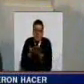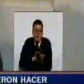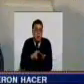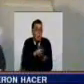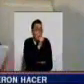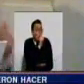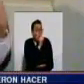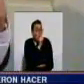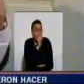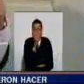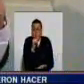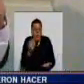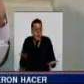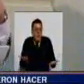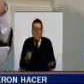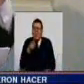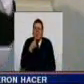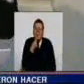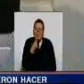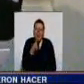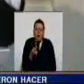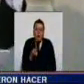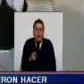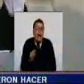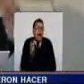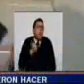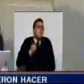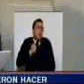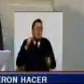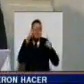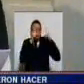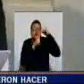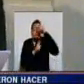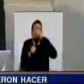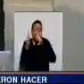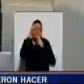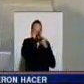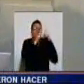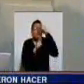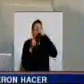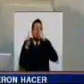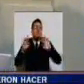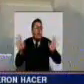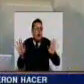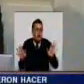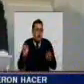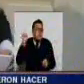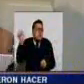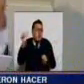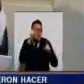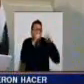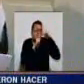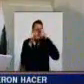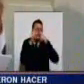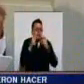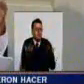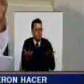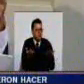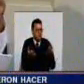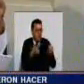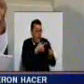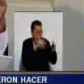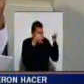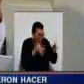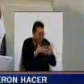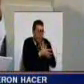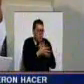hay es que ellos dicen que lo están pensando. Miren ustedes los detalles. El